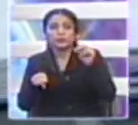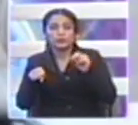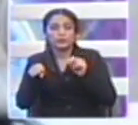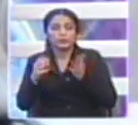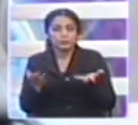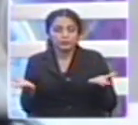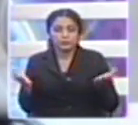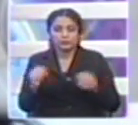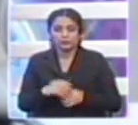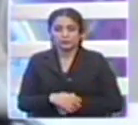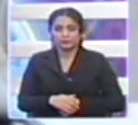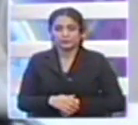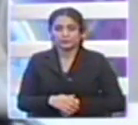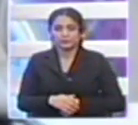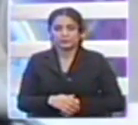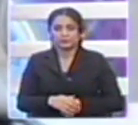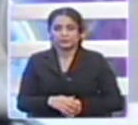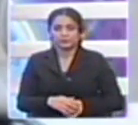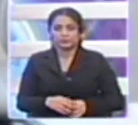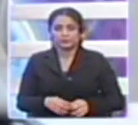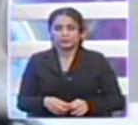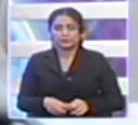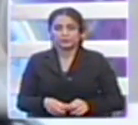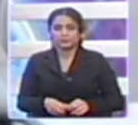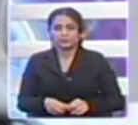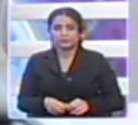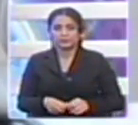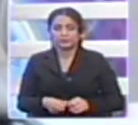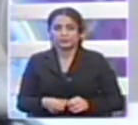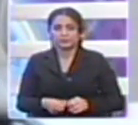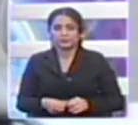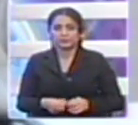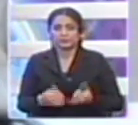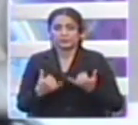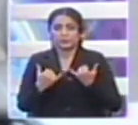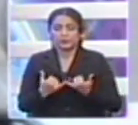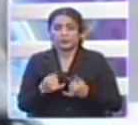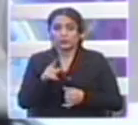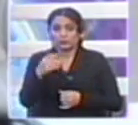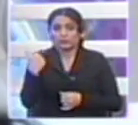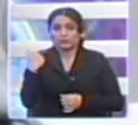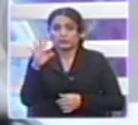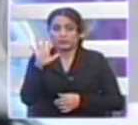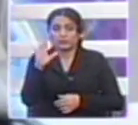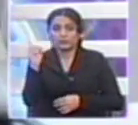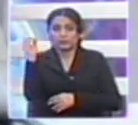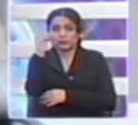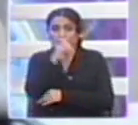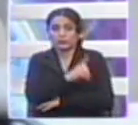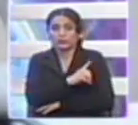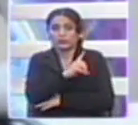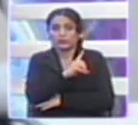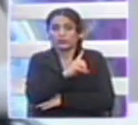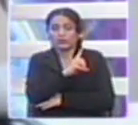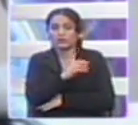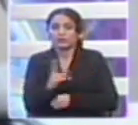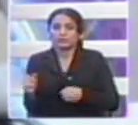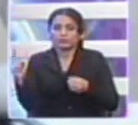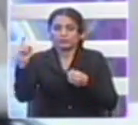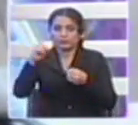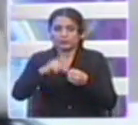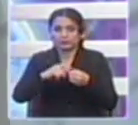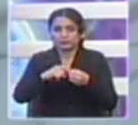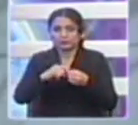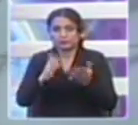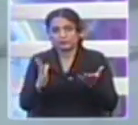diciembre. A partir de la convocatoria tú tienes los 5 días para que las organizaciones políticas y sociales puedan también inscribirse. O sea, participa tanto por el sí o por